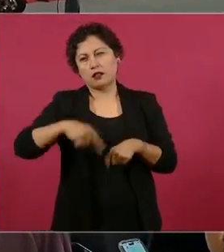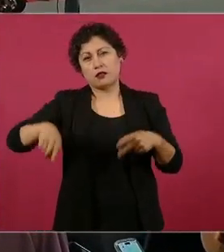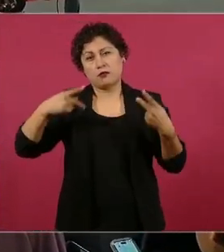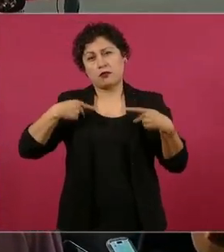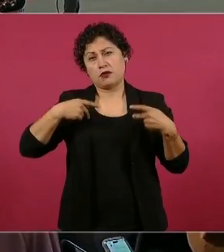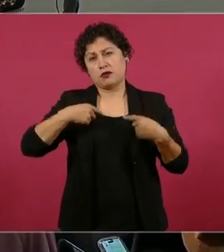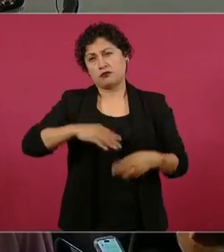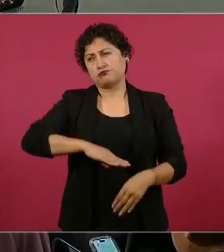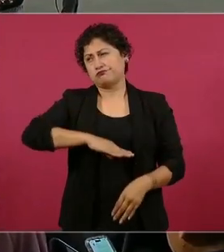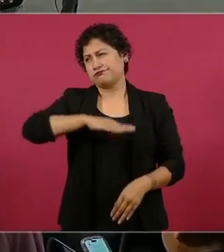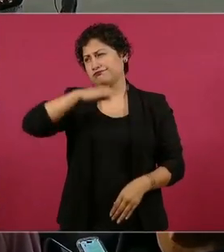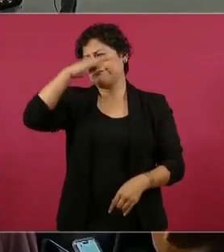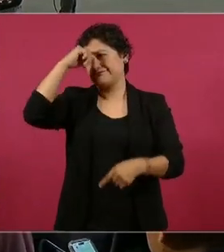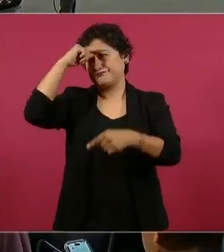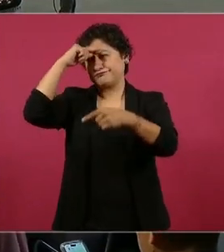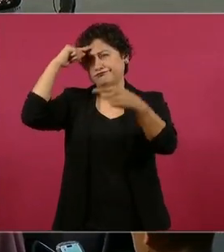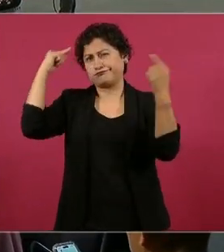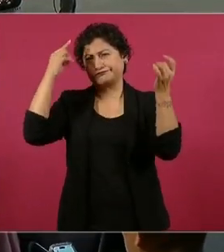Y